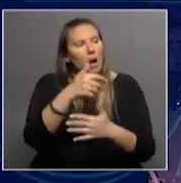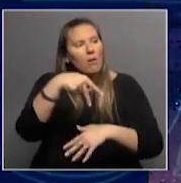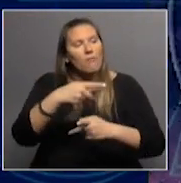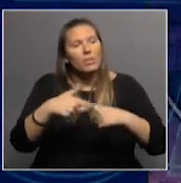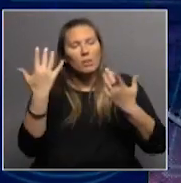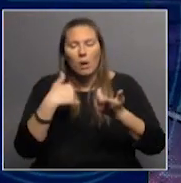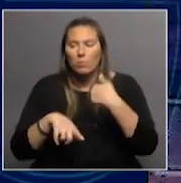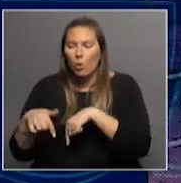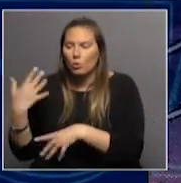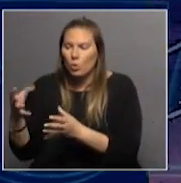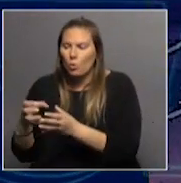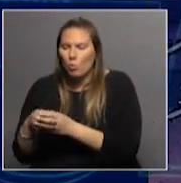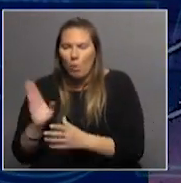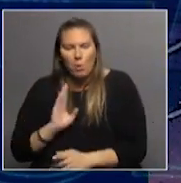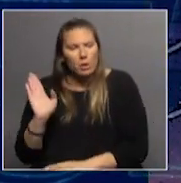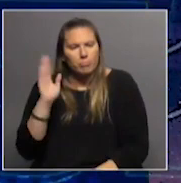no